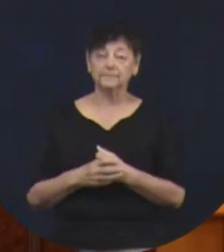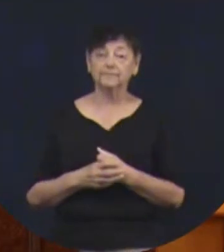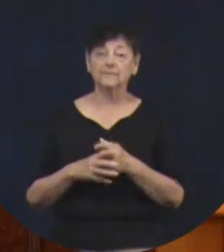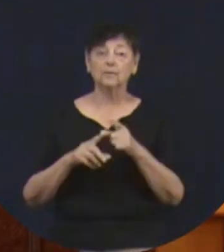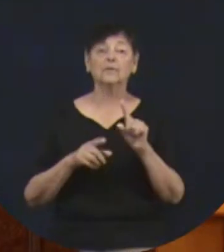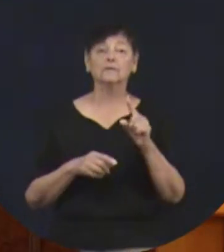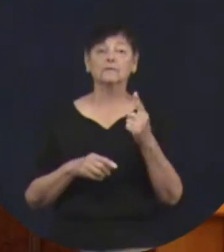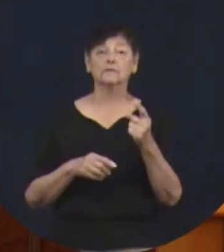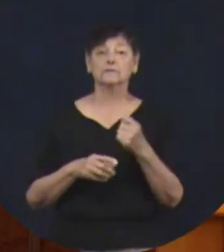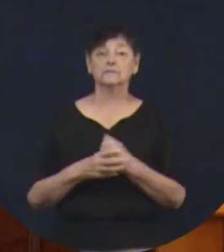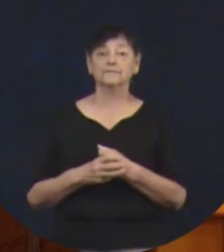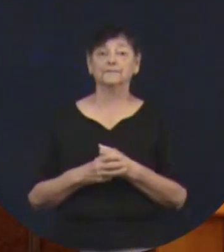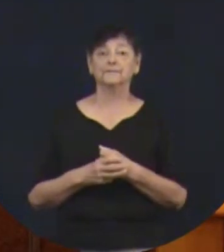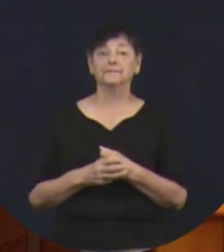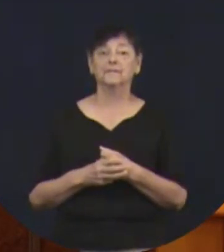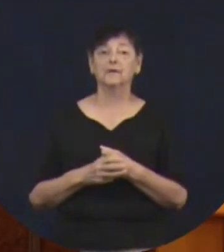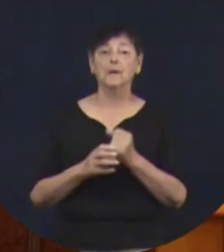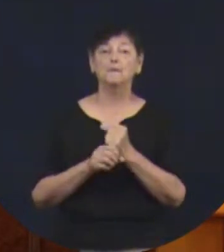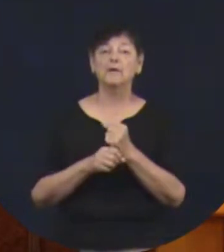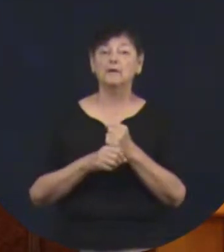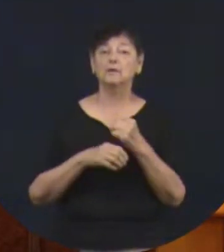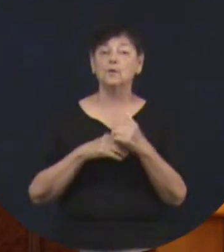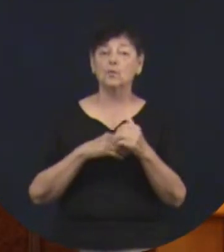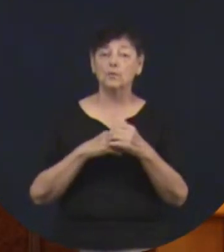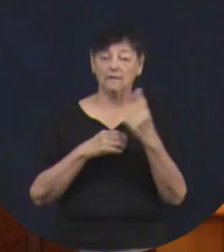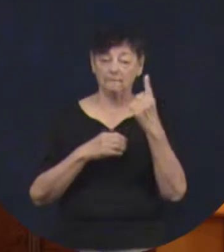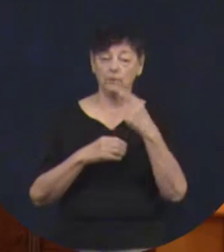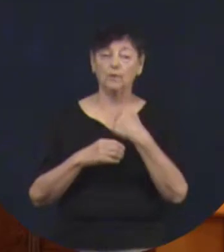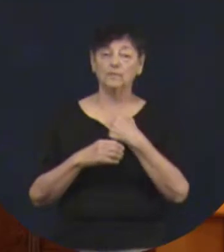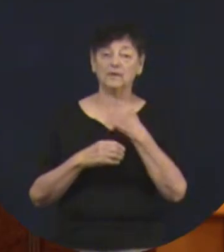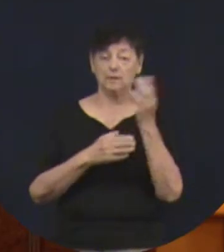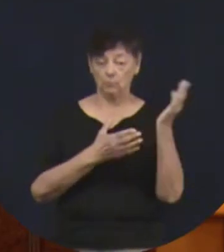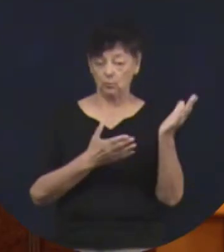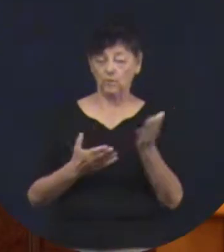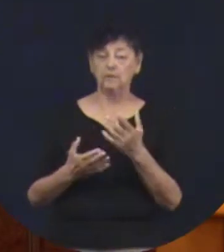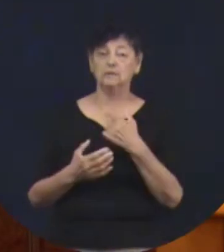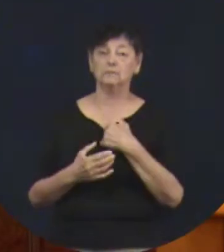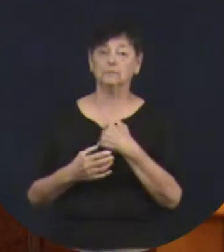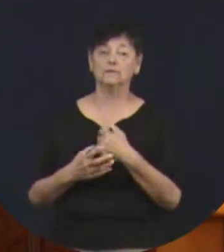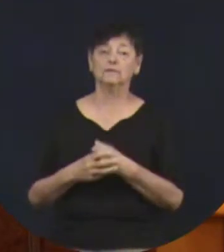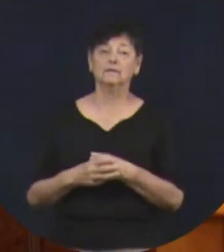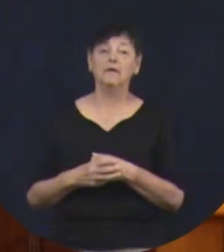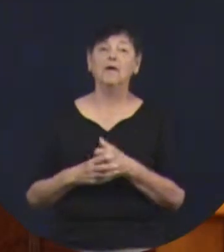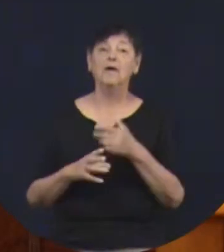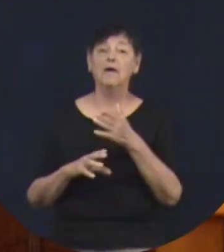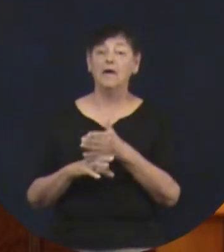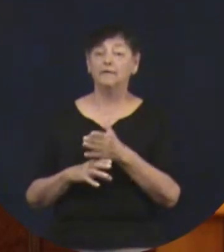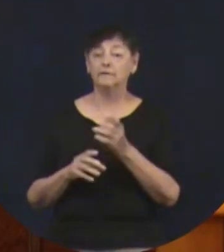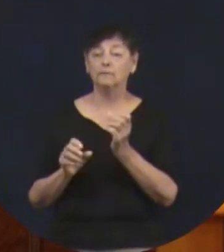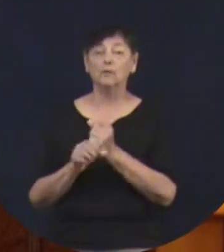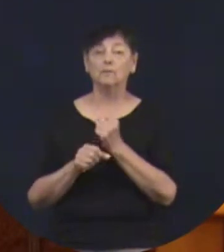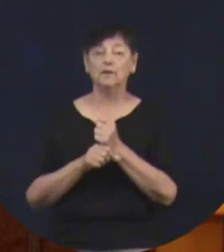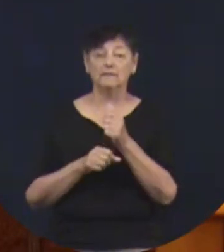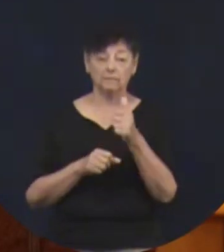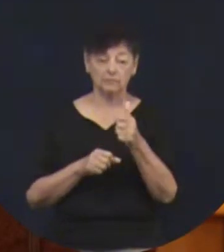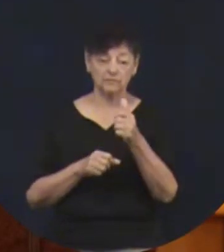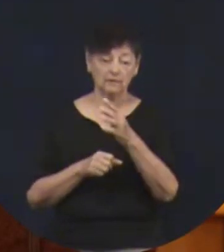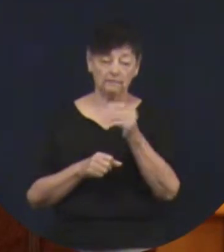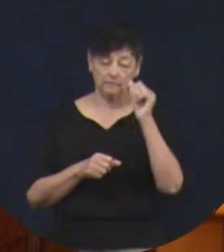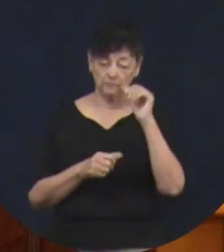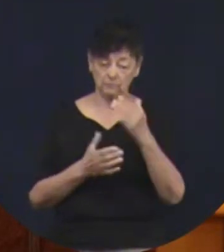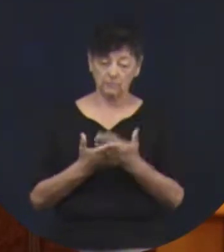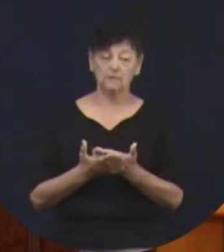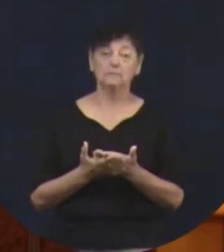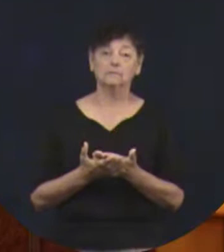pero primero haz un panecillo para mí y tráemelo. Después lo harás para ti y para tu